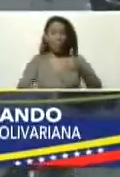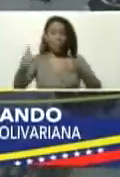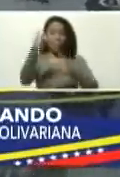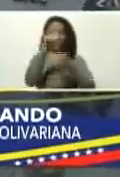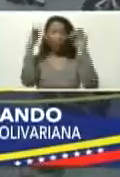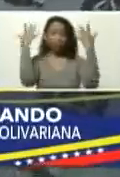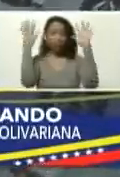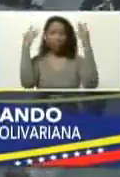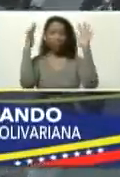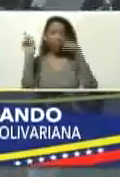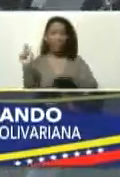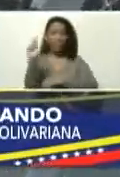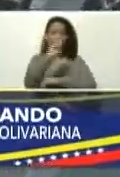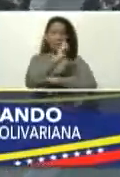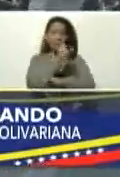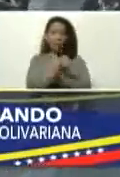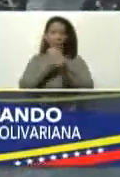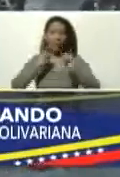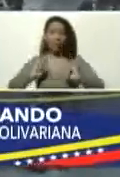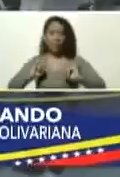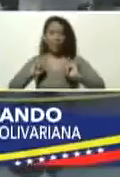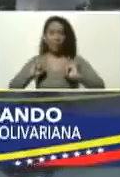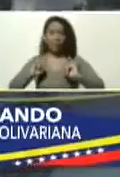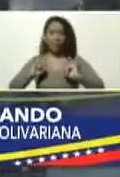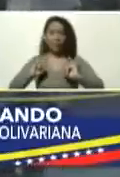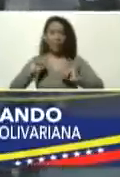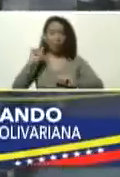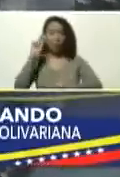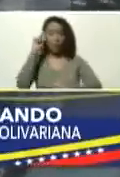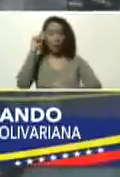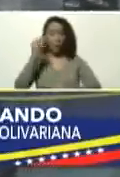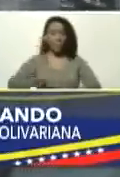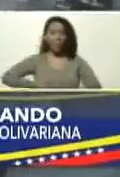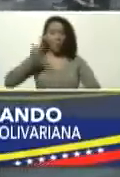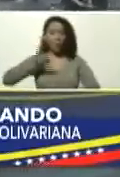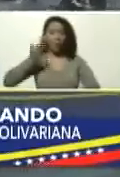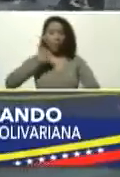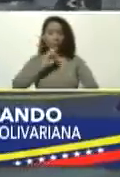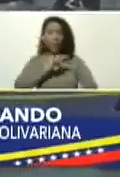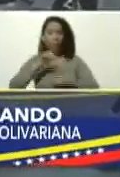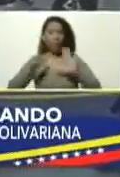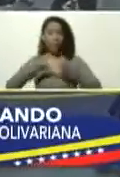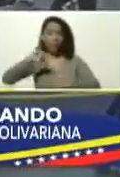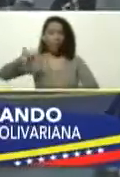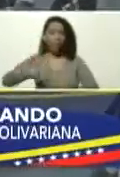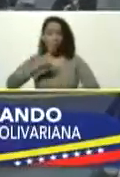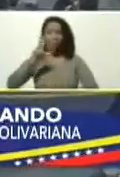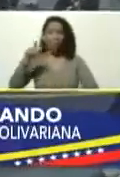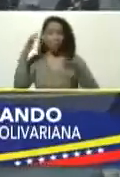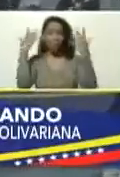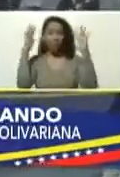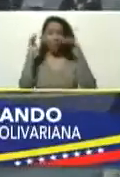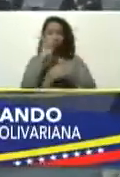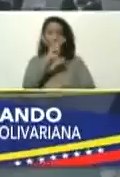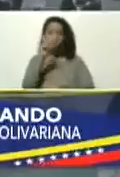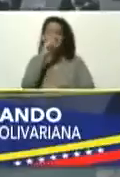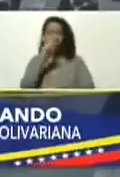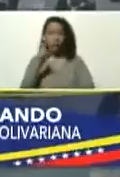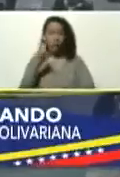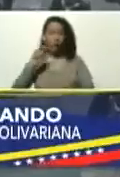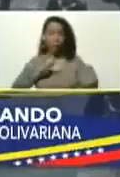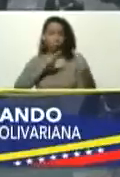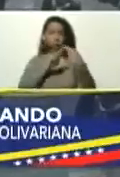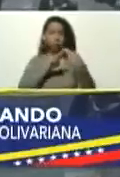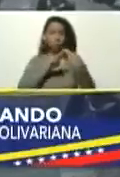celebración, mes de independencia. En un día tan importante como hoy, 26 de julio, cuando se celebran los 200 años del encuentro